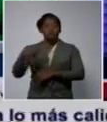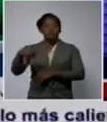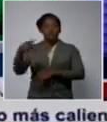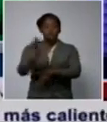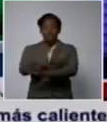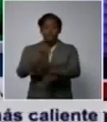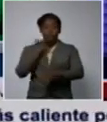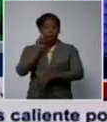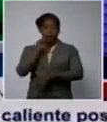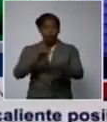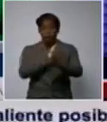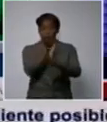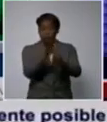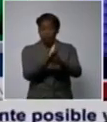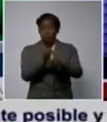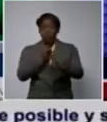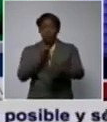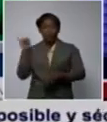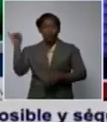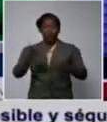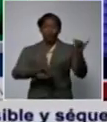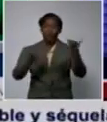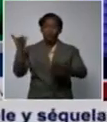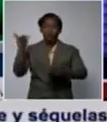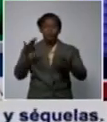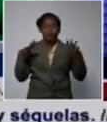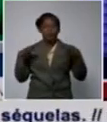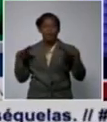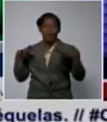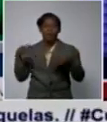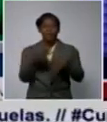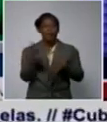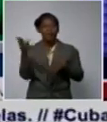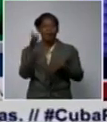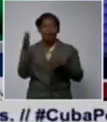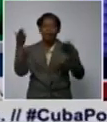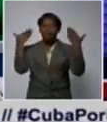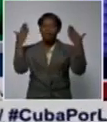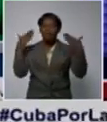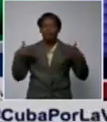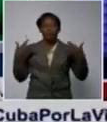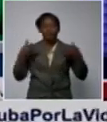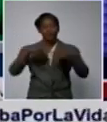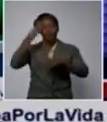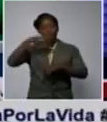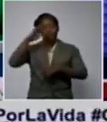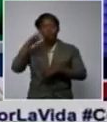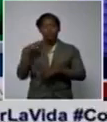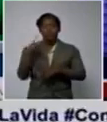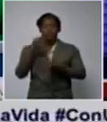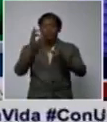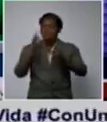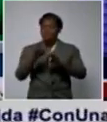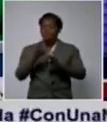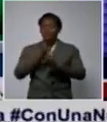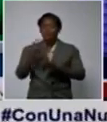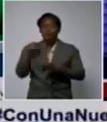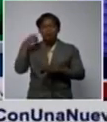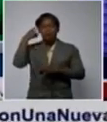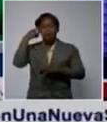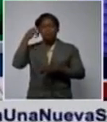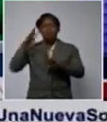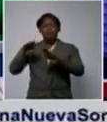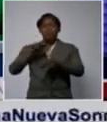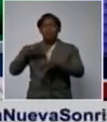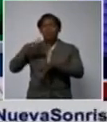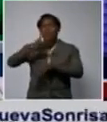la COVID-19. Y ya sin habernos olvidado, ya esta persona reservó un crucero para venir cuando